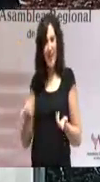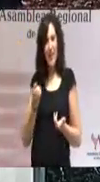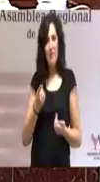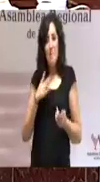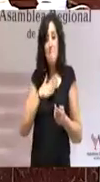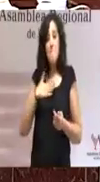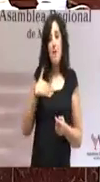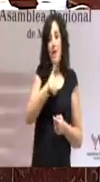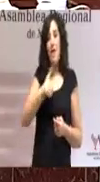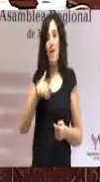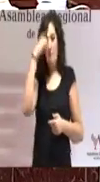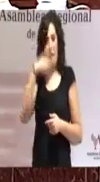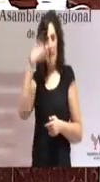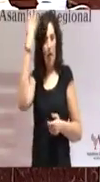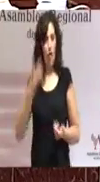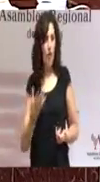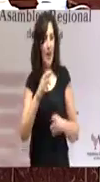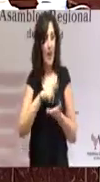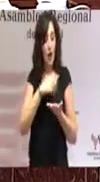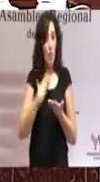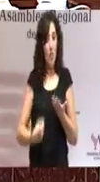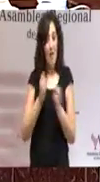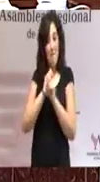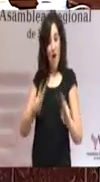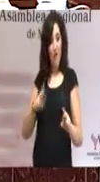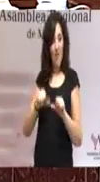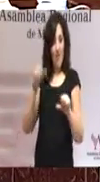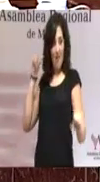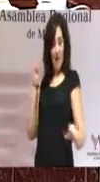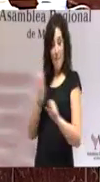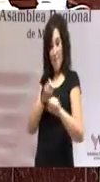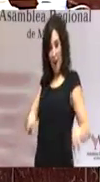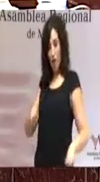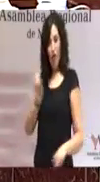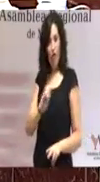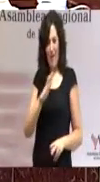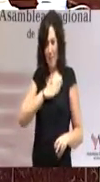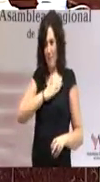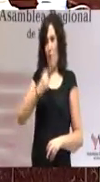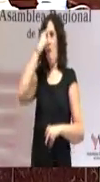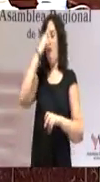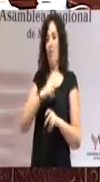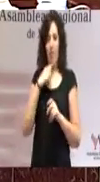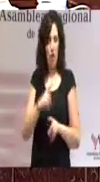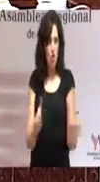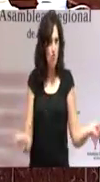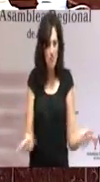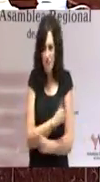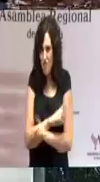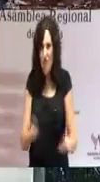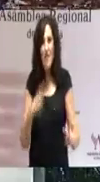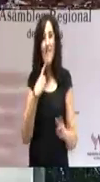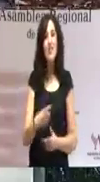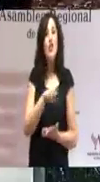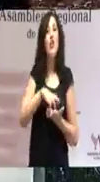posición. La región de Murcia no va peor que iba. Eso no lo he dicho ni se me ocurriría a mí decirlo nunca. Yo he dicho que la